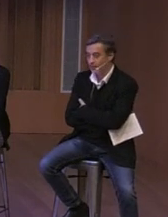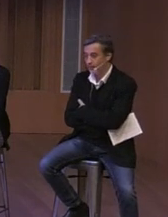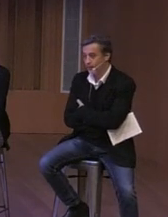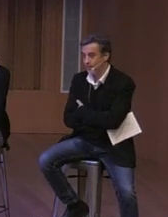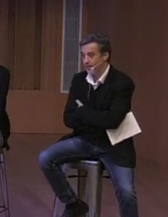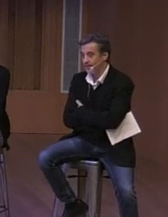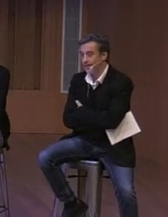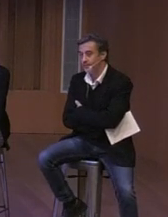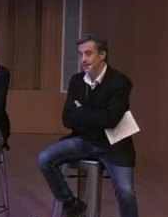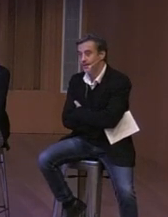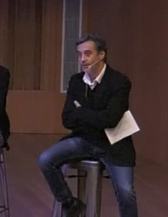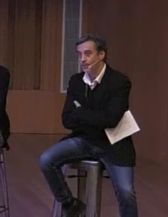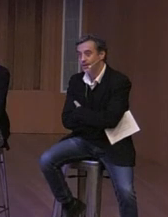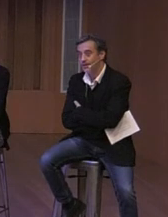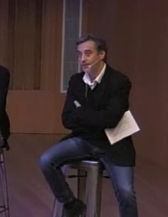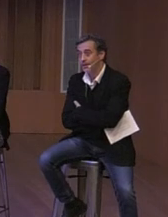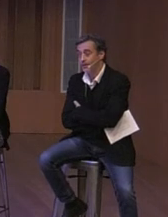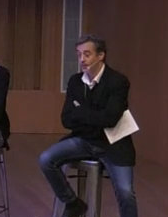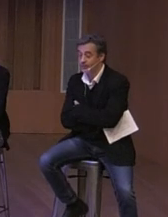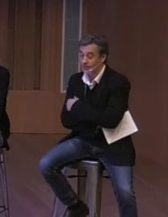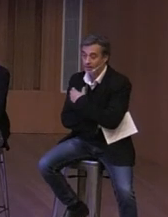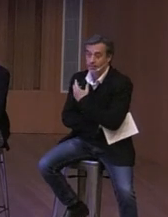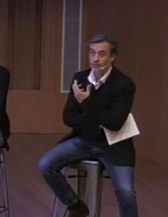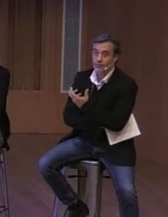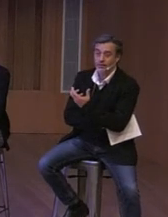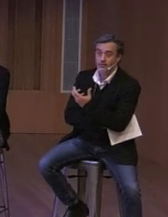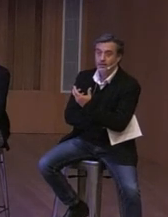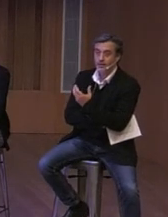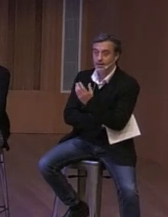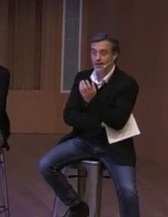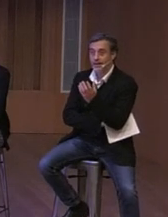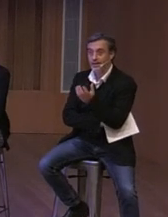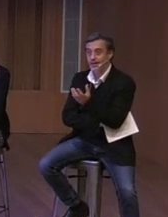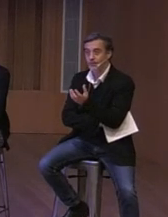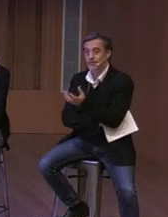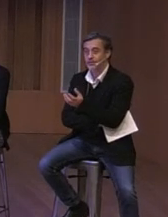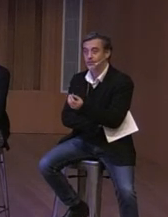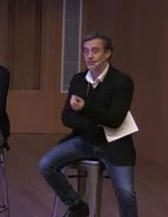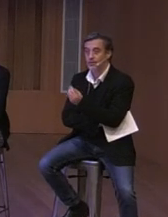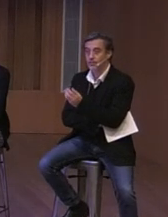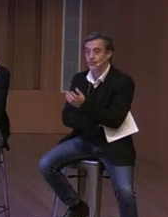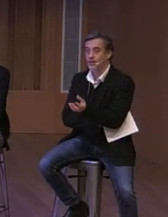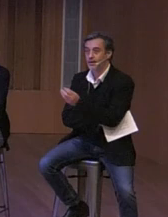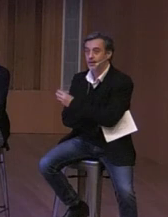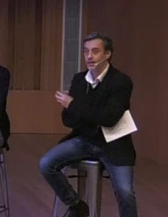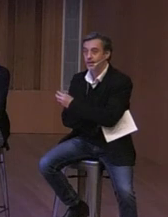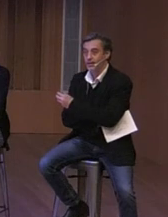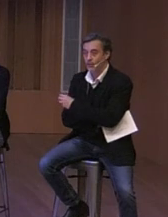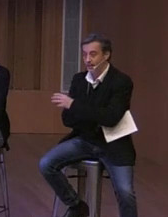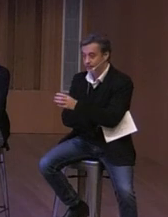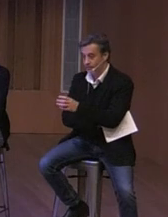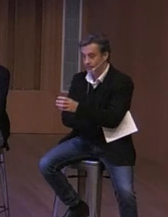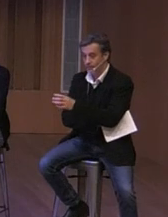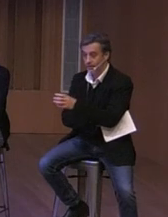todo lo que está aquí, pero forma parte de una visión de planeamiento urbano que es que las cargas de urbanización sean imputadas a